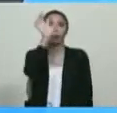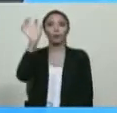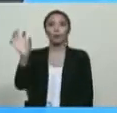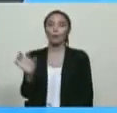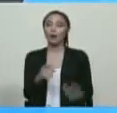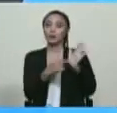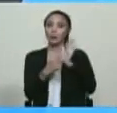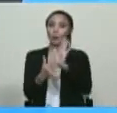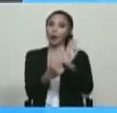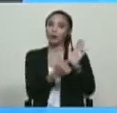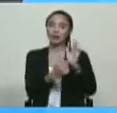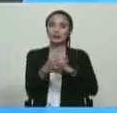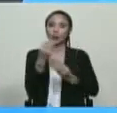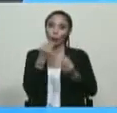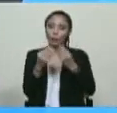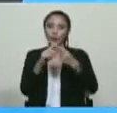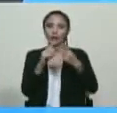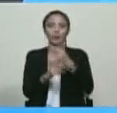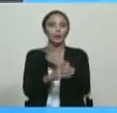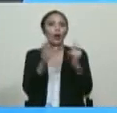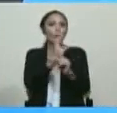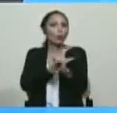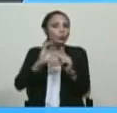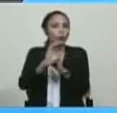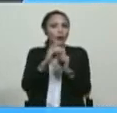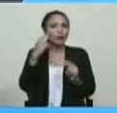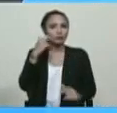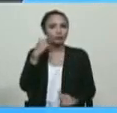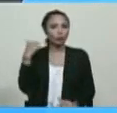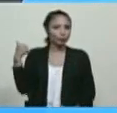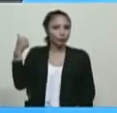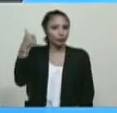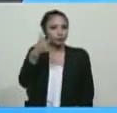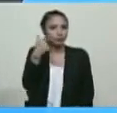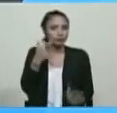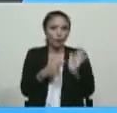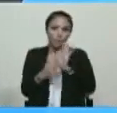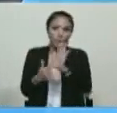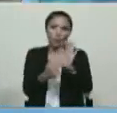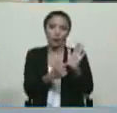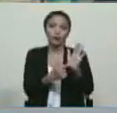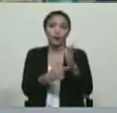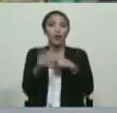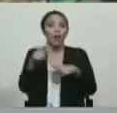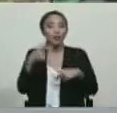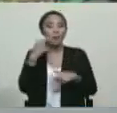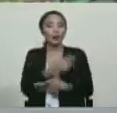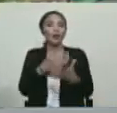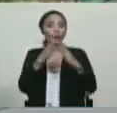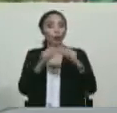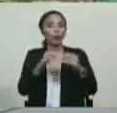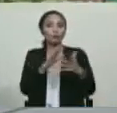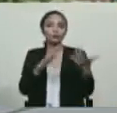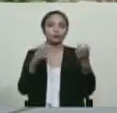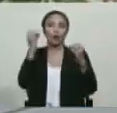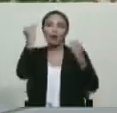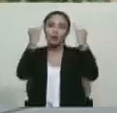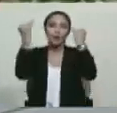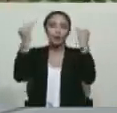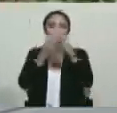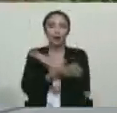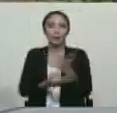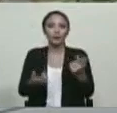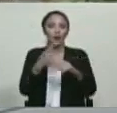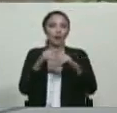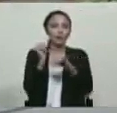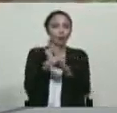a las artesanías, expresiones culturales que llevan el alma de los pueblos y han llegado a nuestro territorio. Hemos hecho